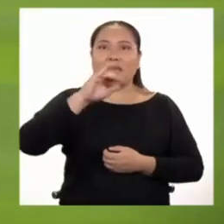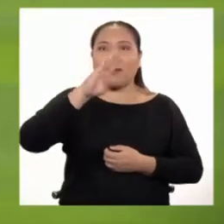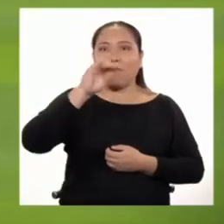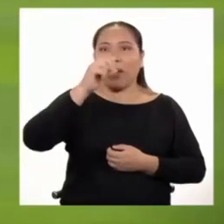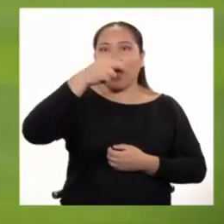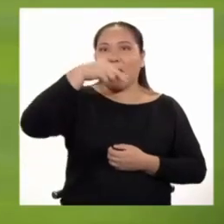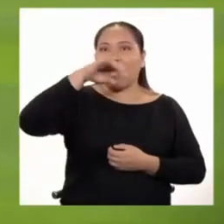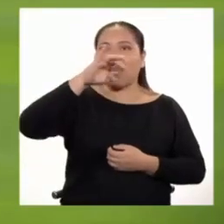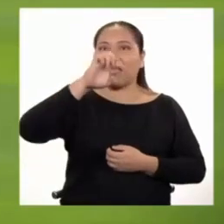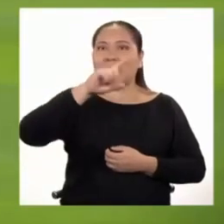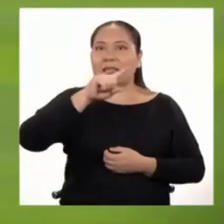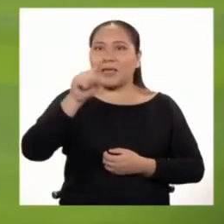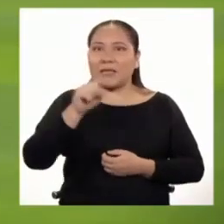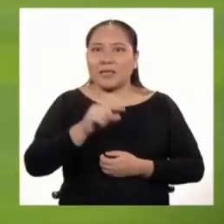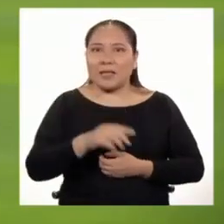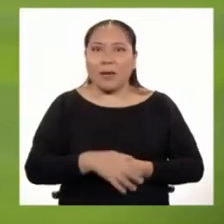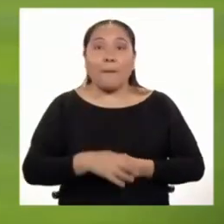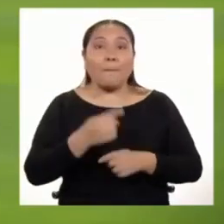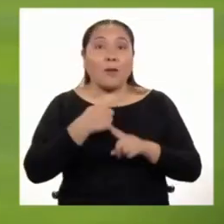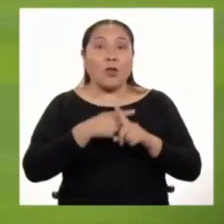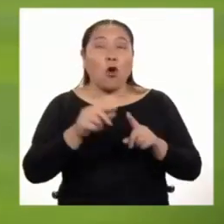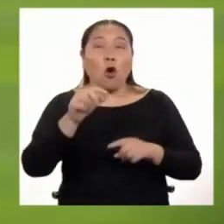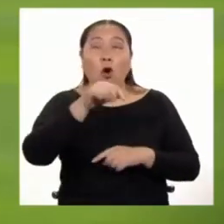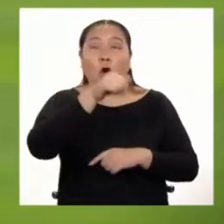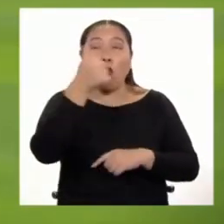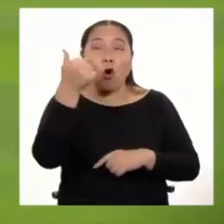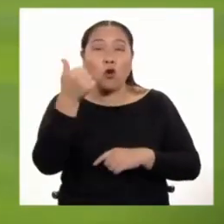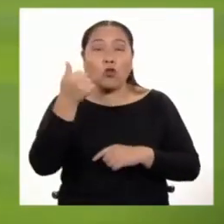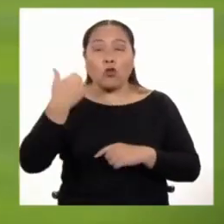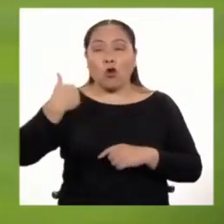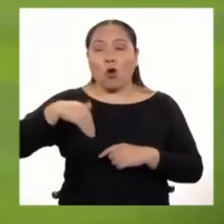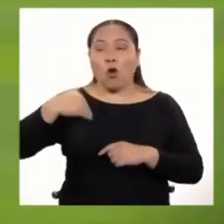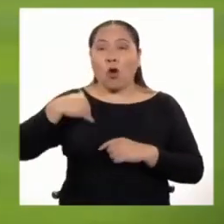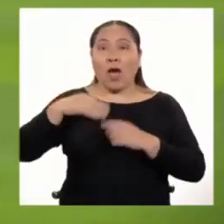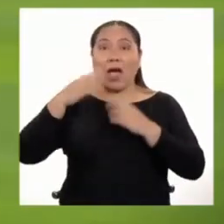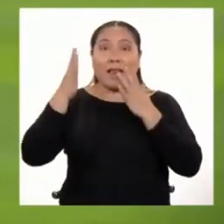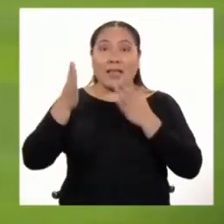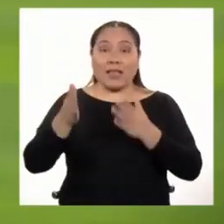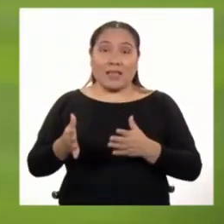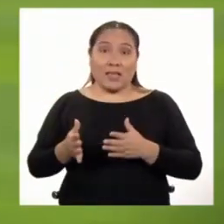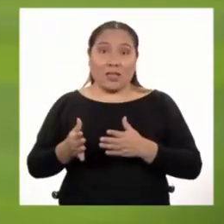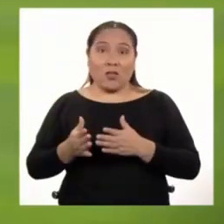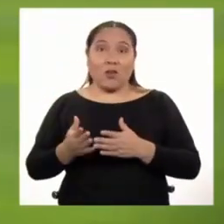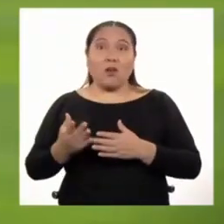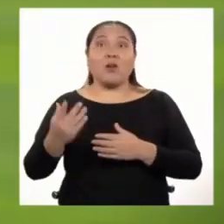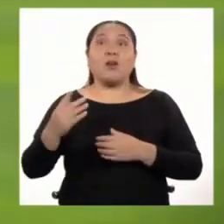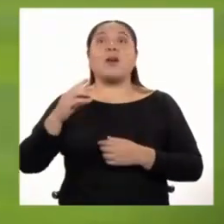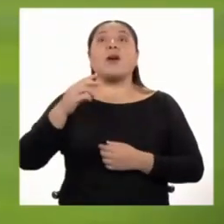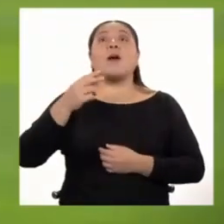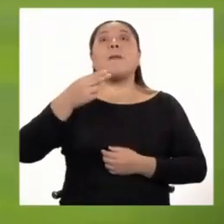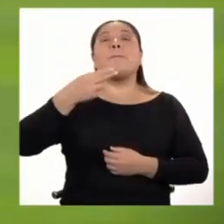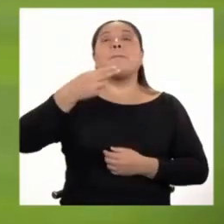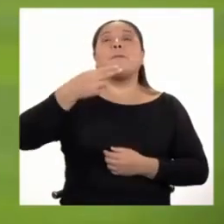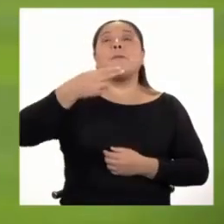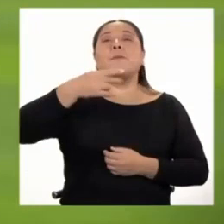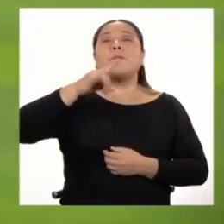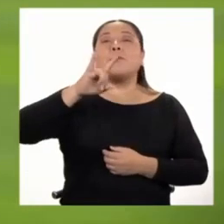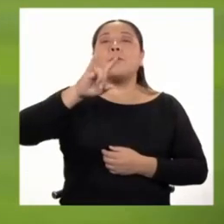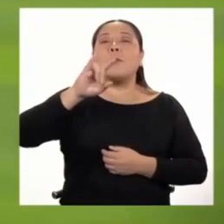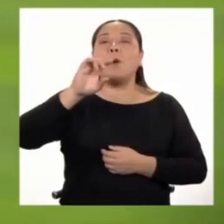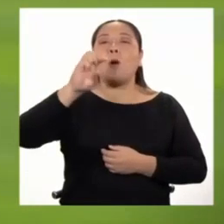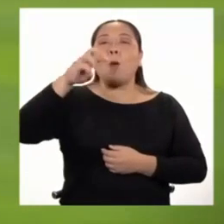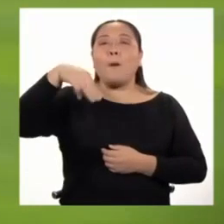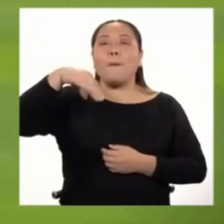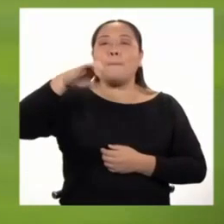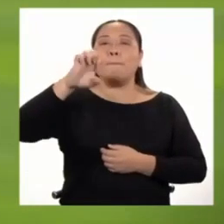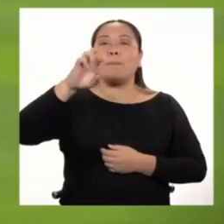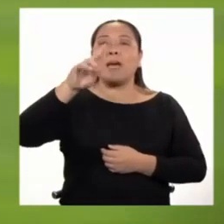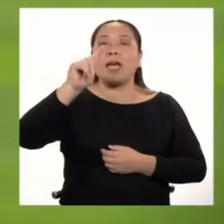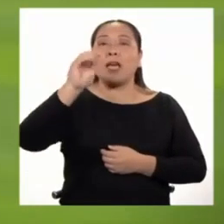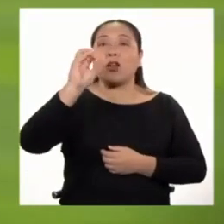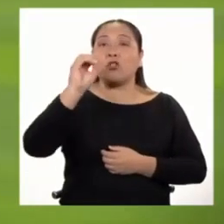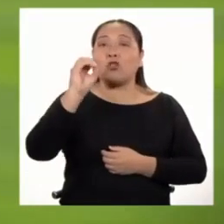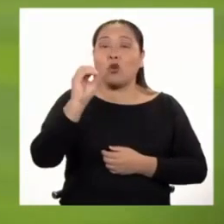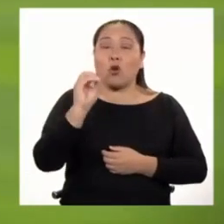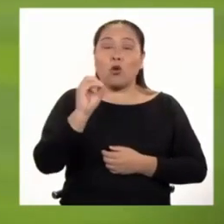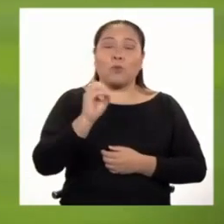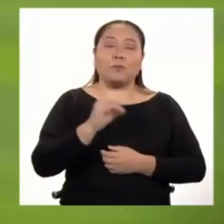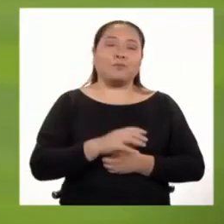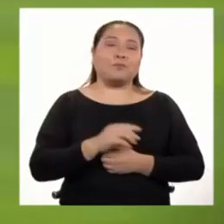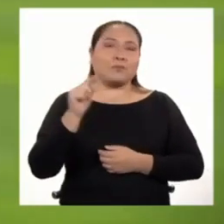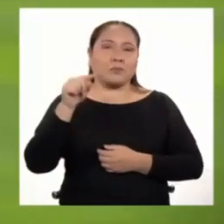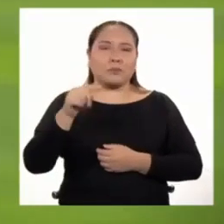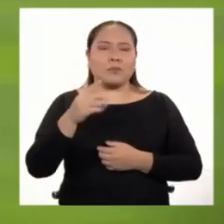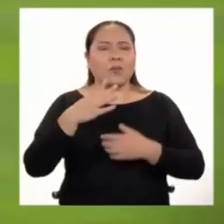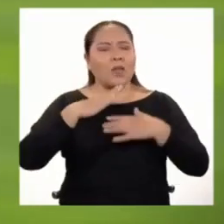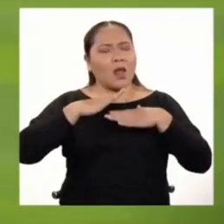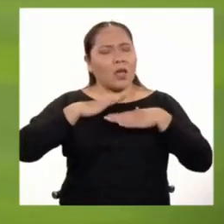hubo otro argentino que destacó, y fue Humberto Horacio Ballesteros, un arquero de estilo sobrio y